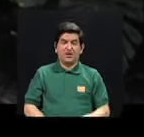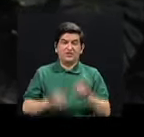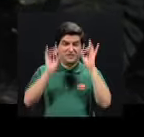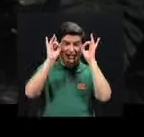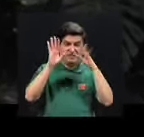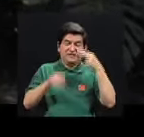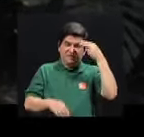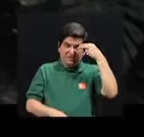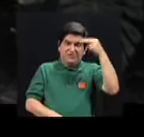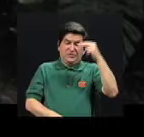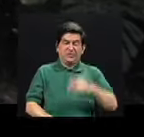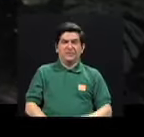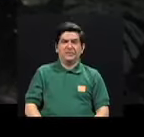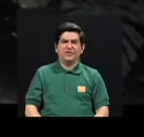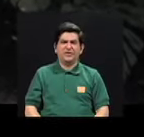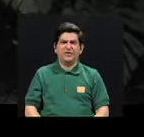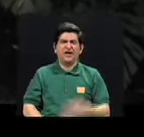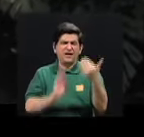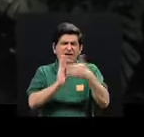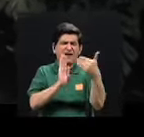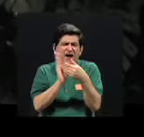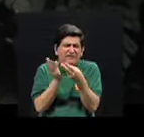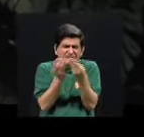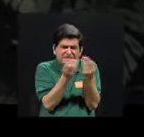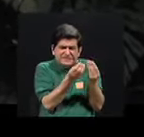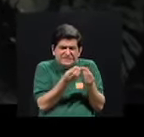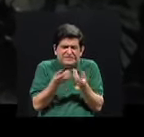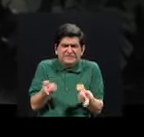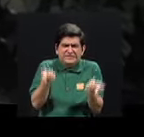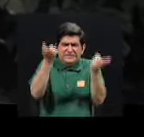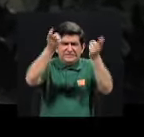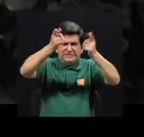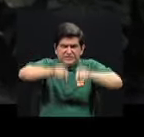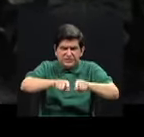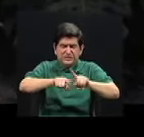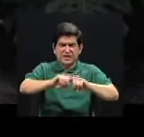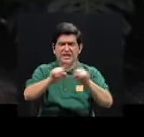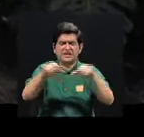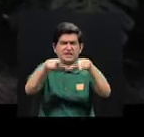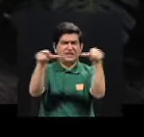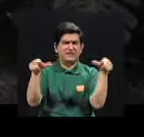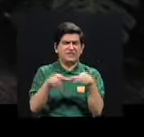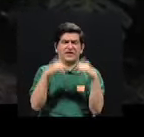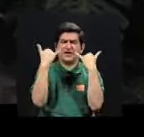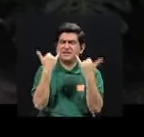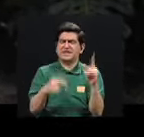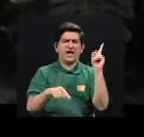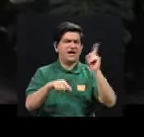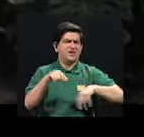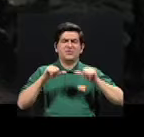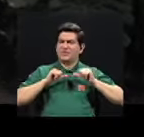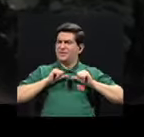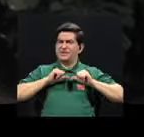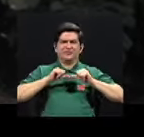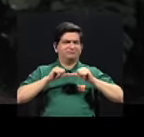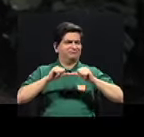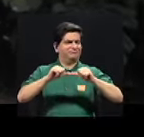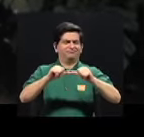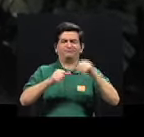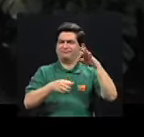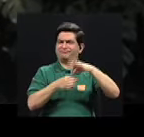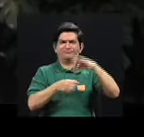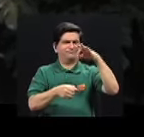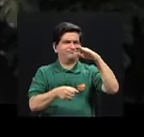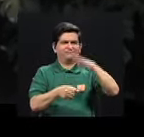parece a mí. Y debido al deterioro de los suelos, en muchas partes ya no se pudo